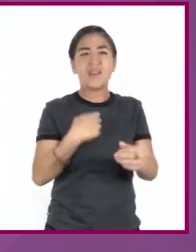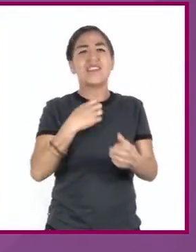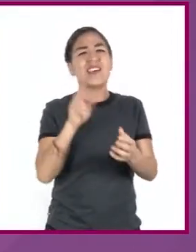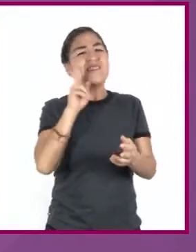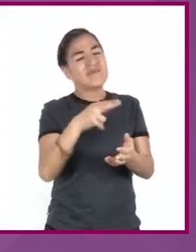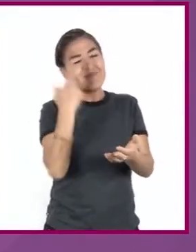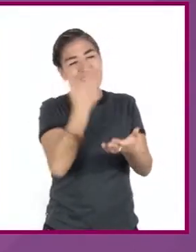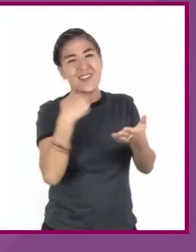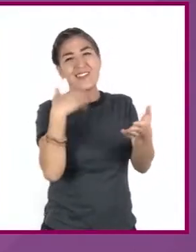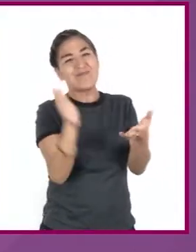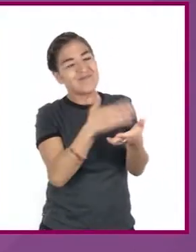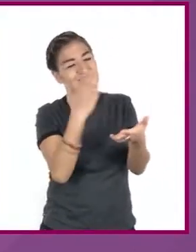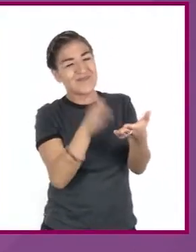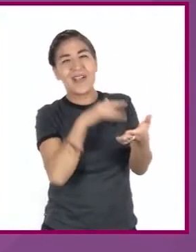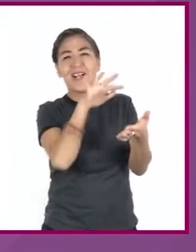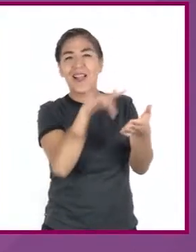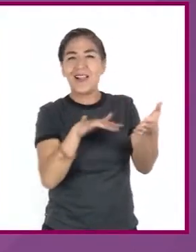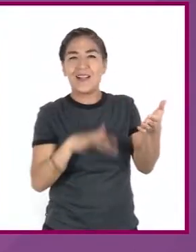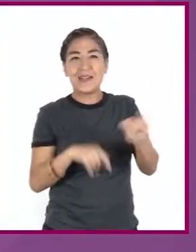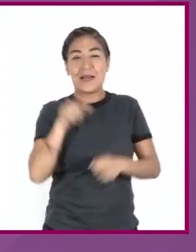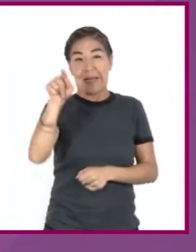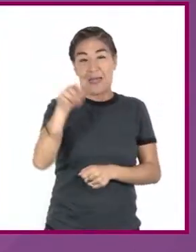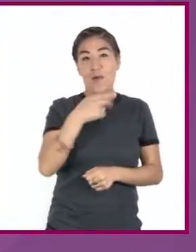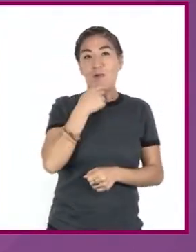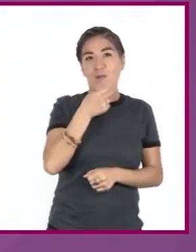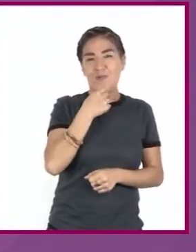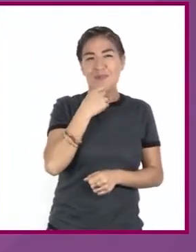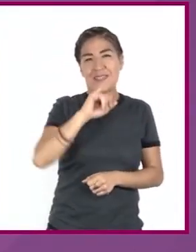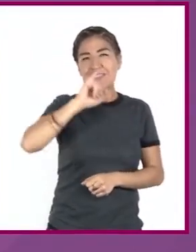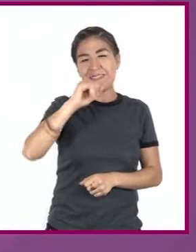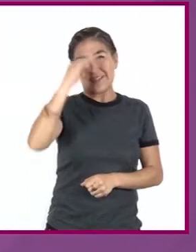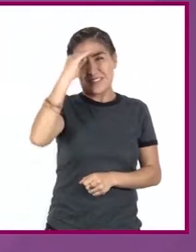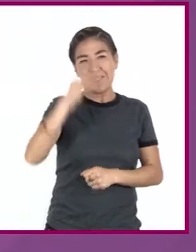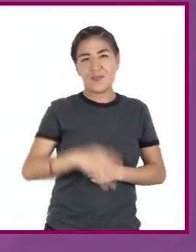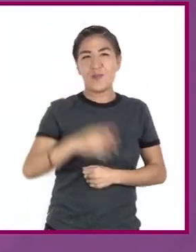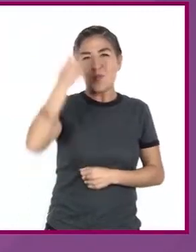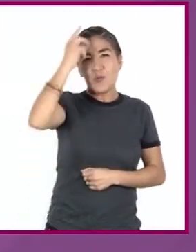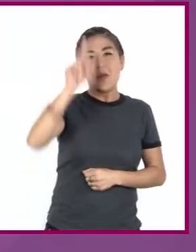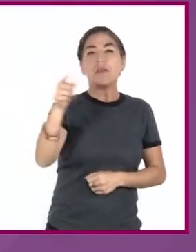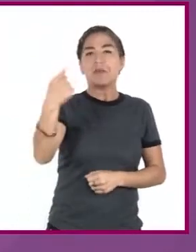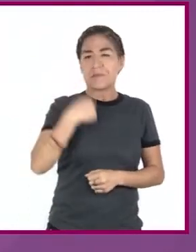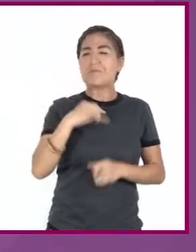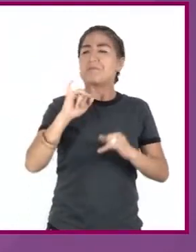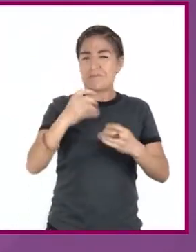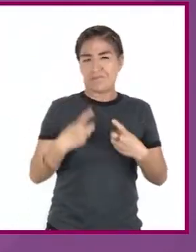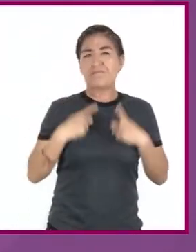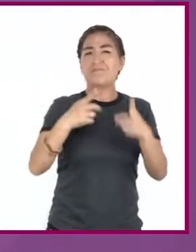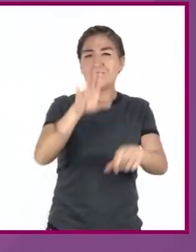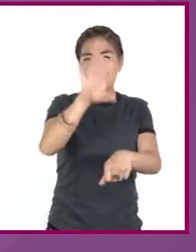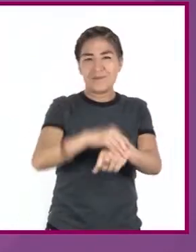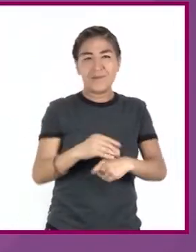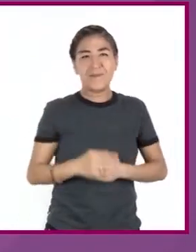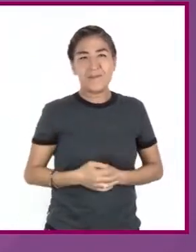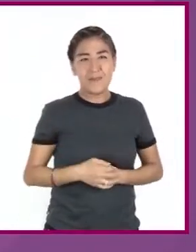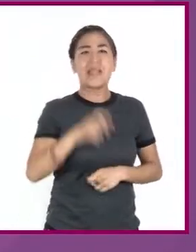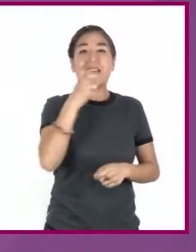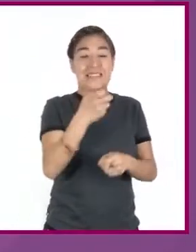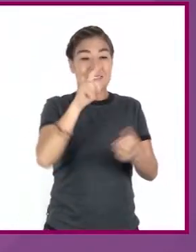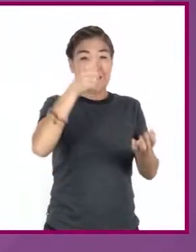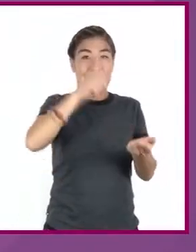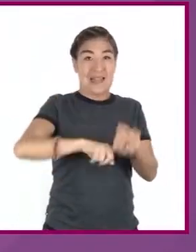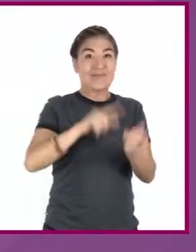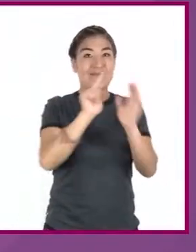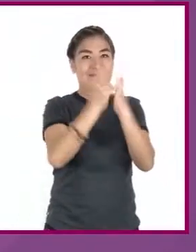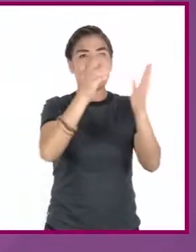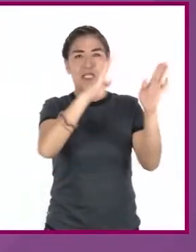los libros. Por suerte el señor George Ribot me daba esa libertad. En la librería leí muchos